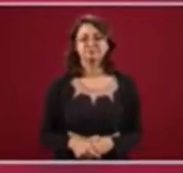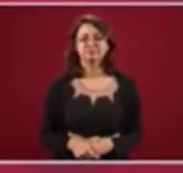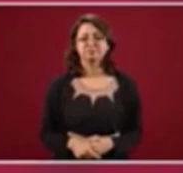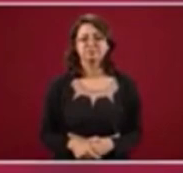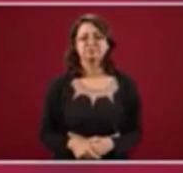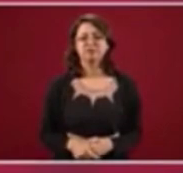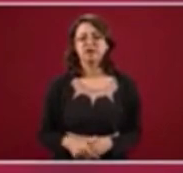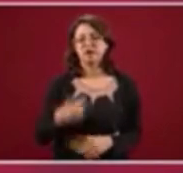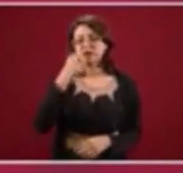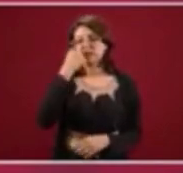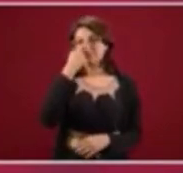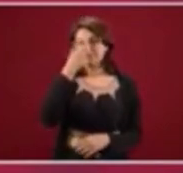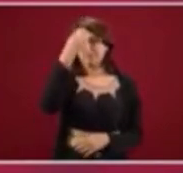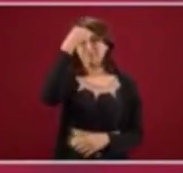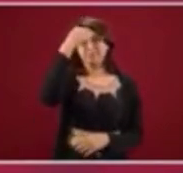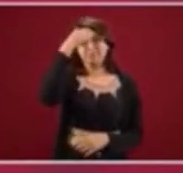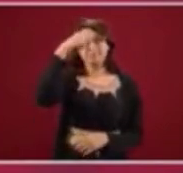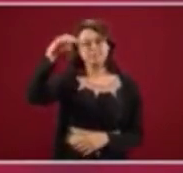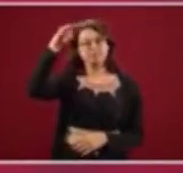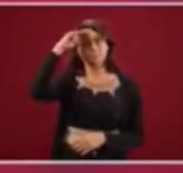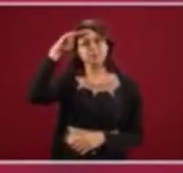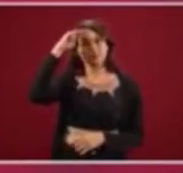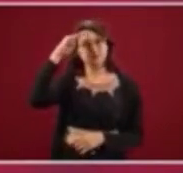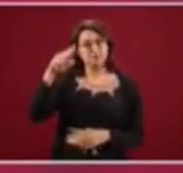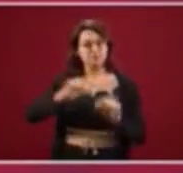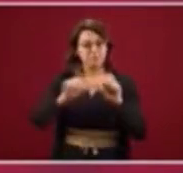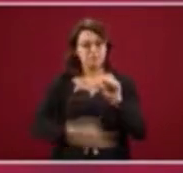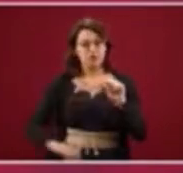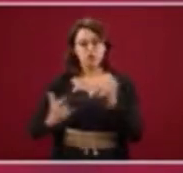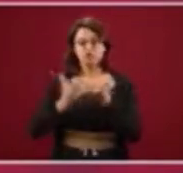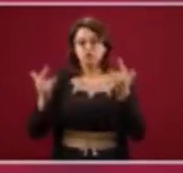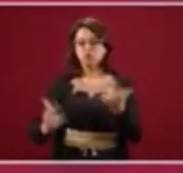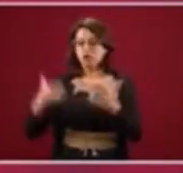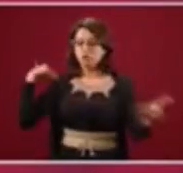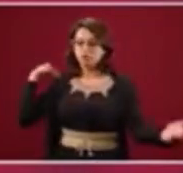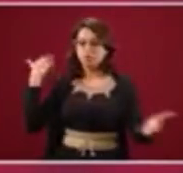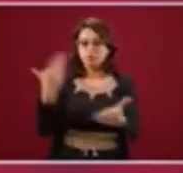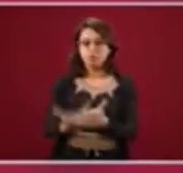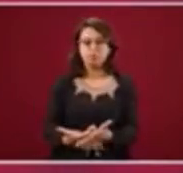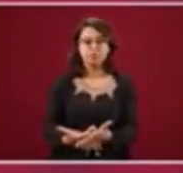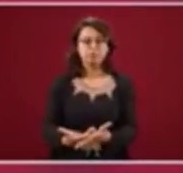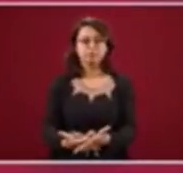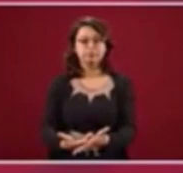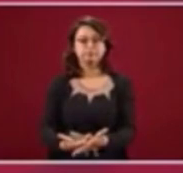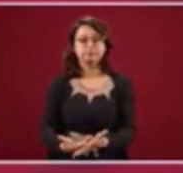el pensamiento, la historia de México, que más